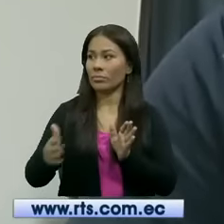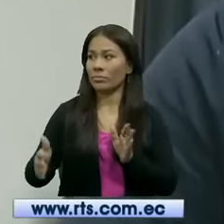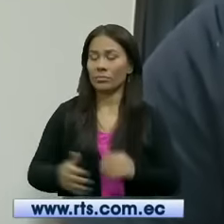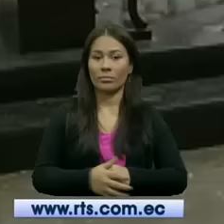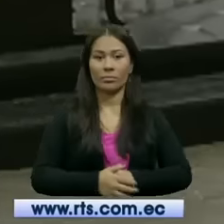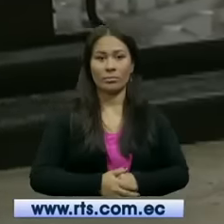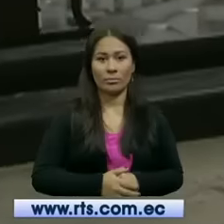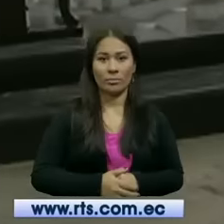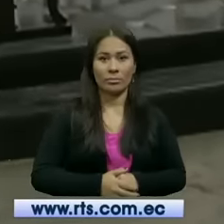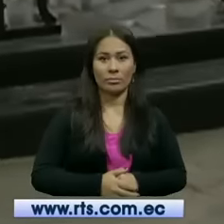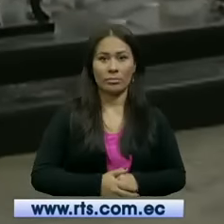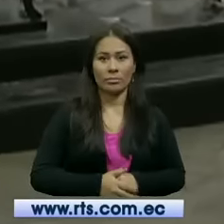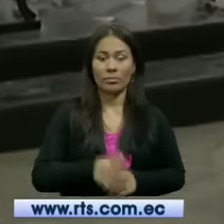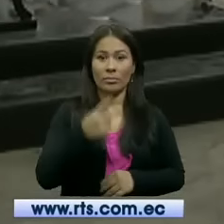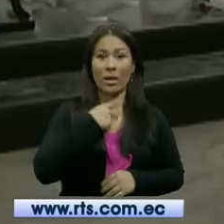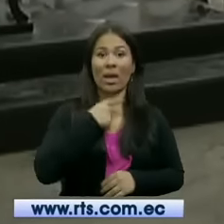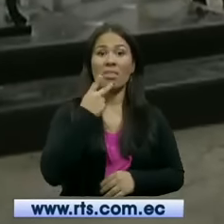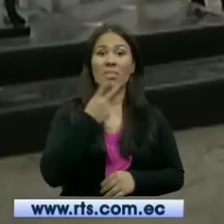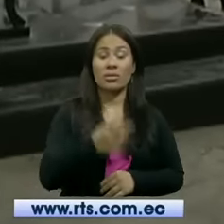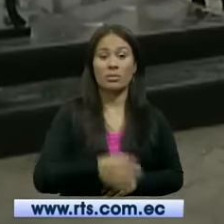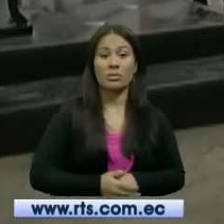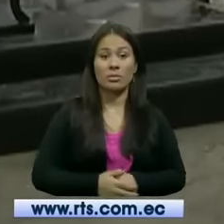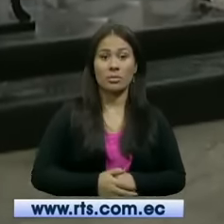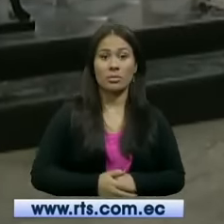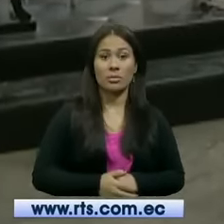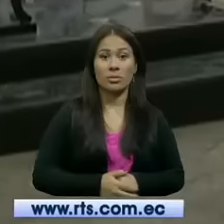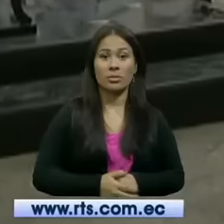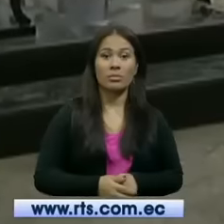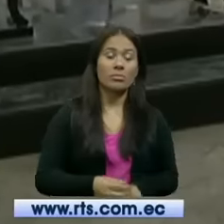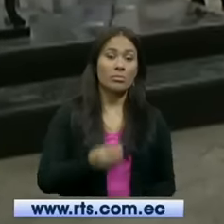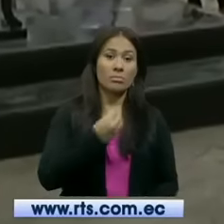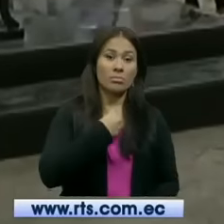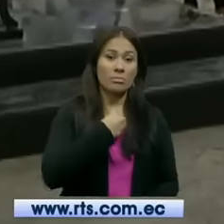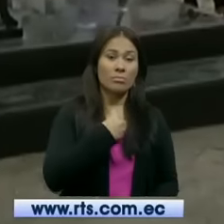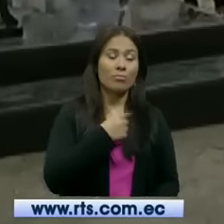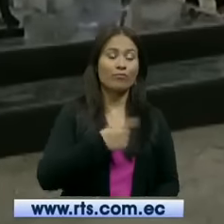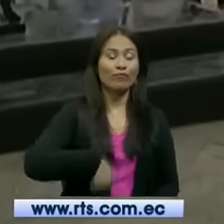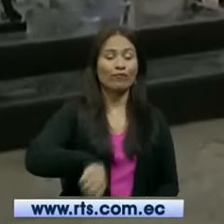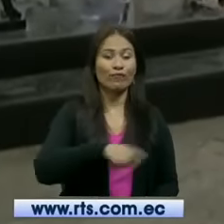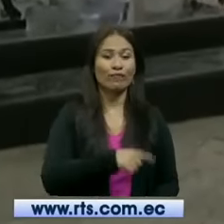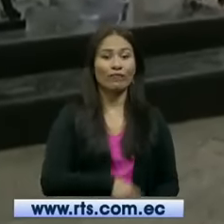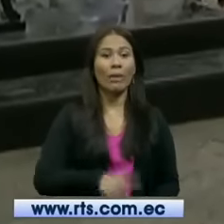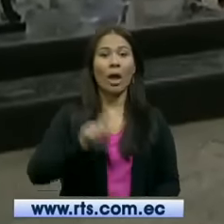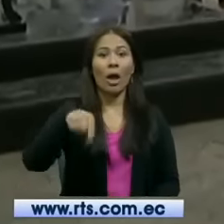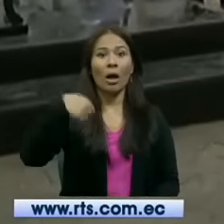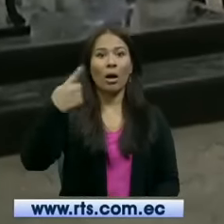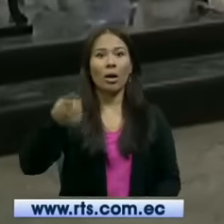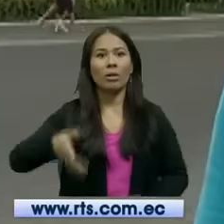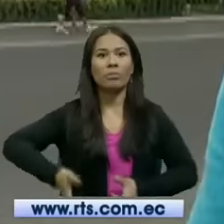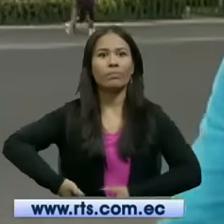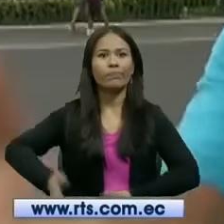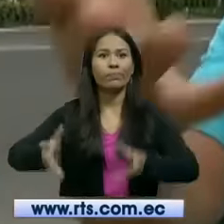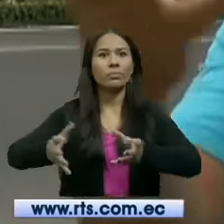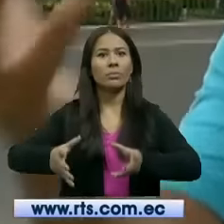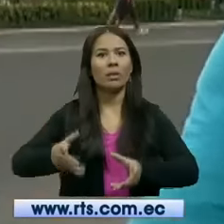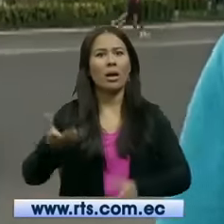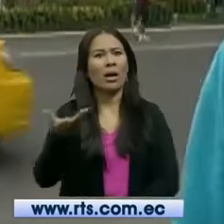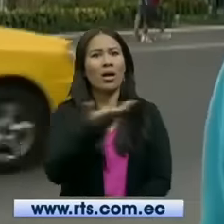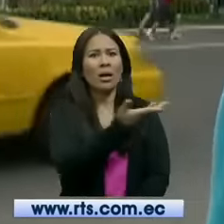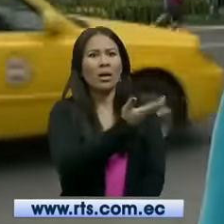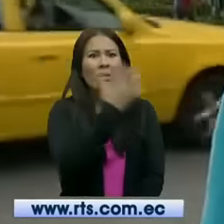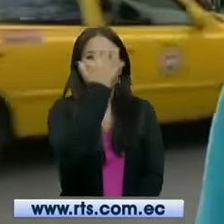sitio. Los transeúntes no salían del asombro de ver que la esfinge había quedado incompleta. Qué pena que se han